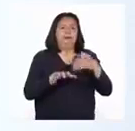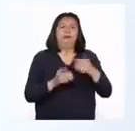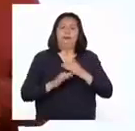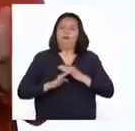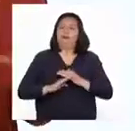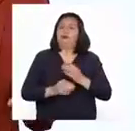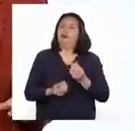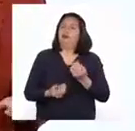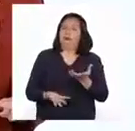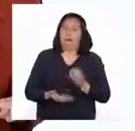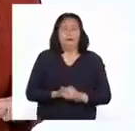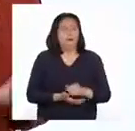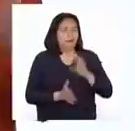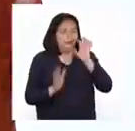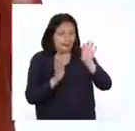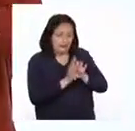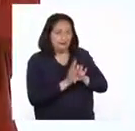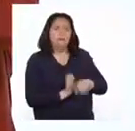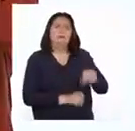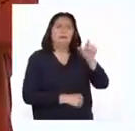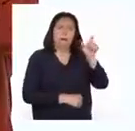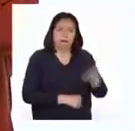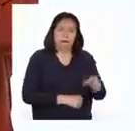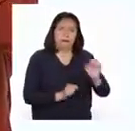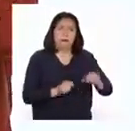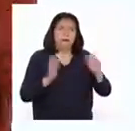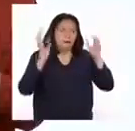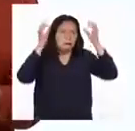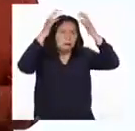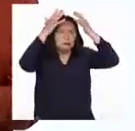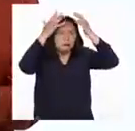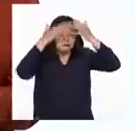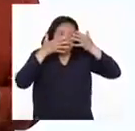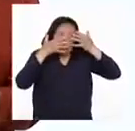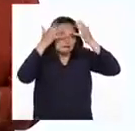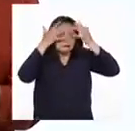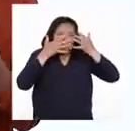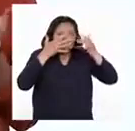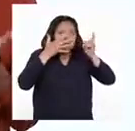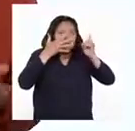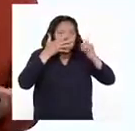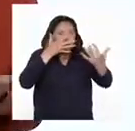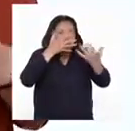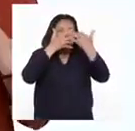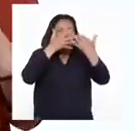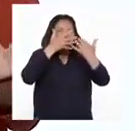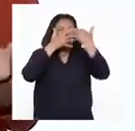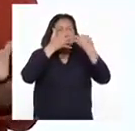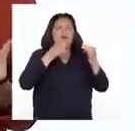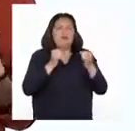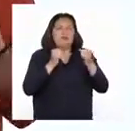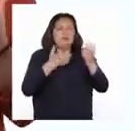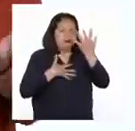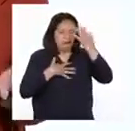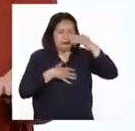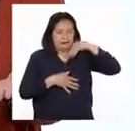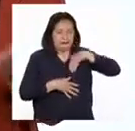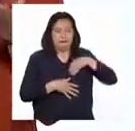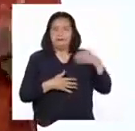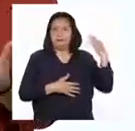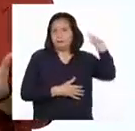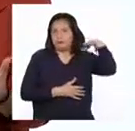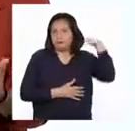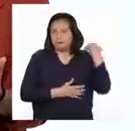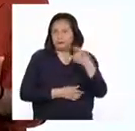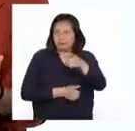para enfrentarlo. Por ejemplo, las personas cubren su cabeza y rostro para evitar el ingreso del aire frío a los pulmones.